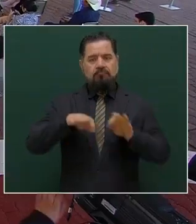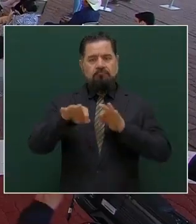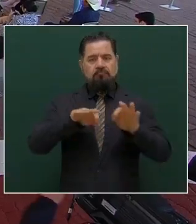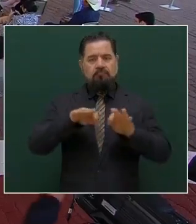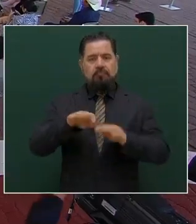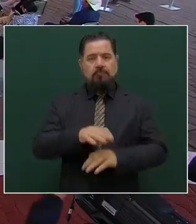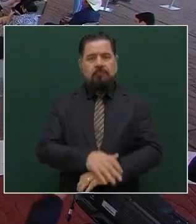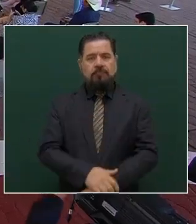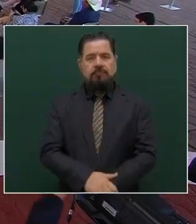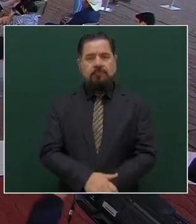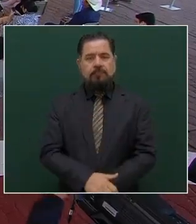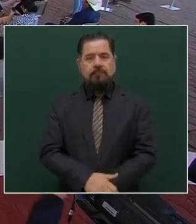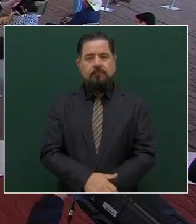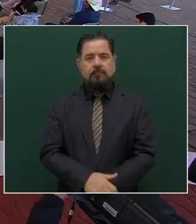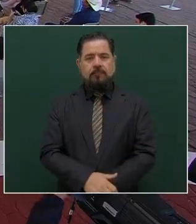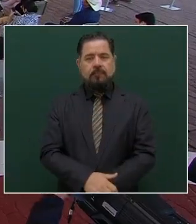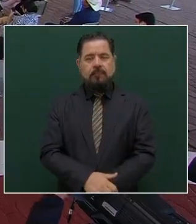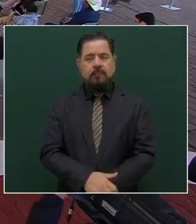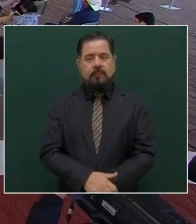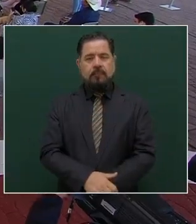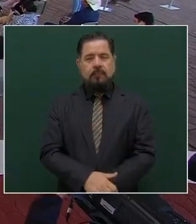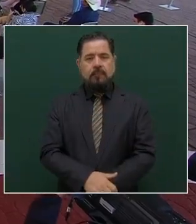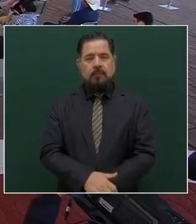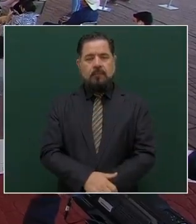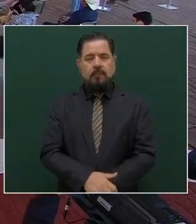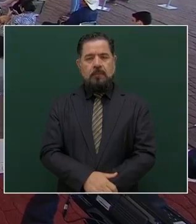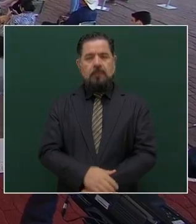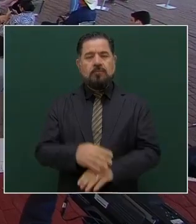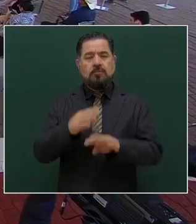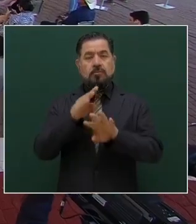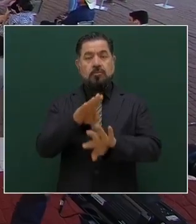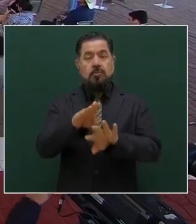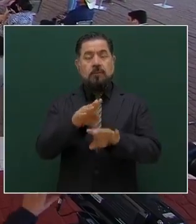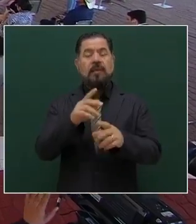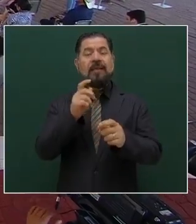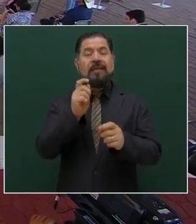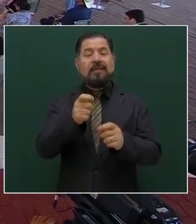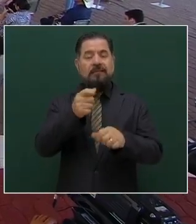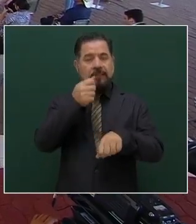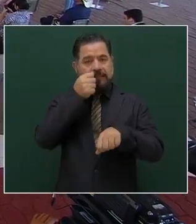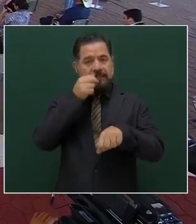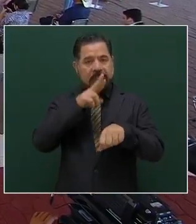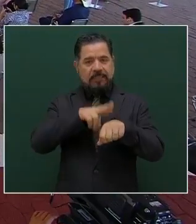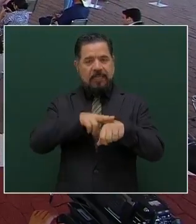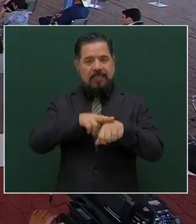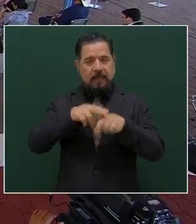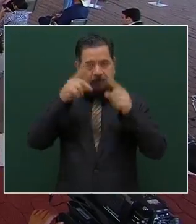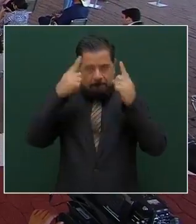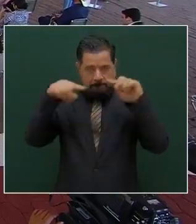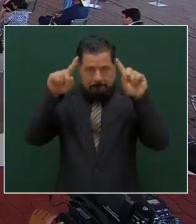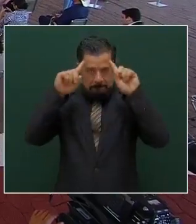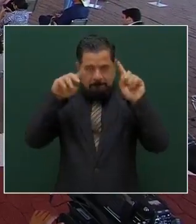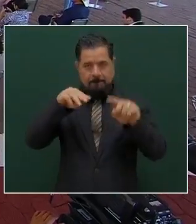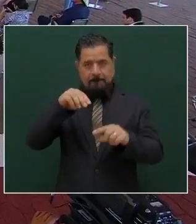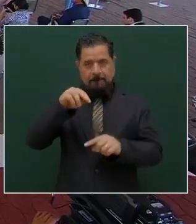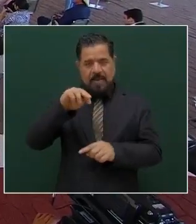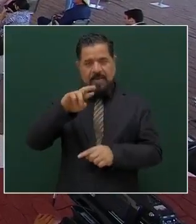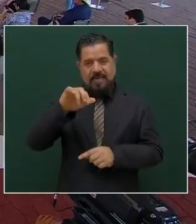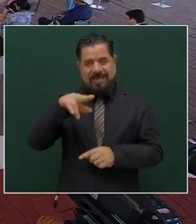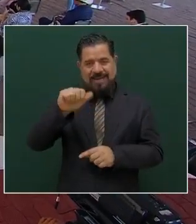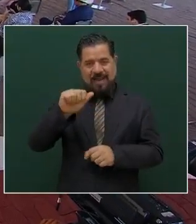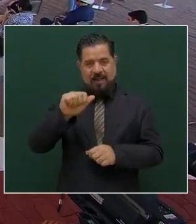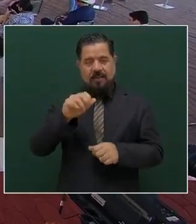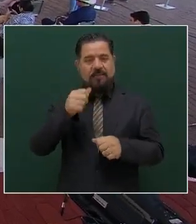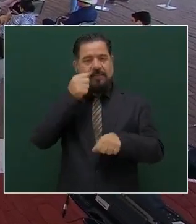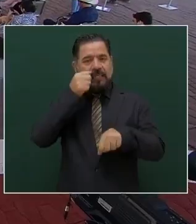Solo en lo que corresponde a la Secretaría de Marina, la Secretaría de la